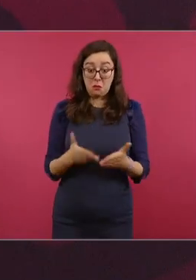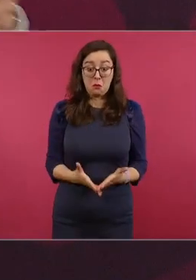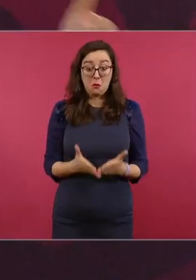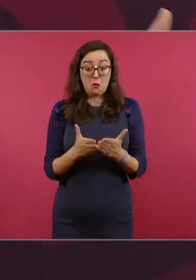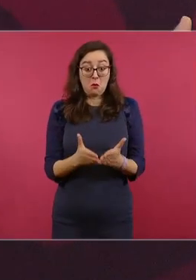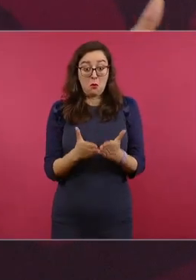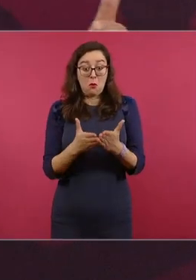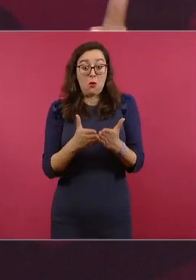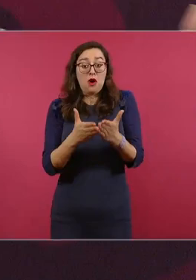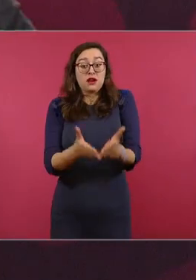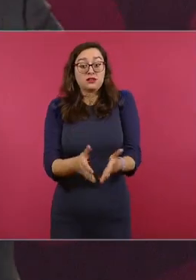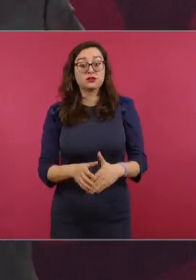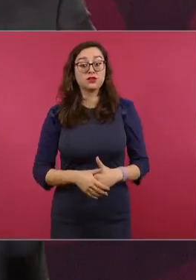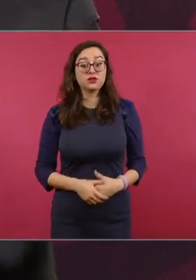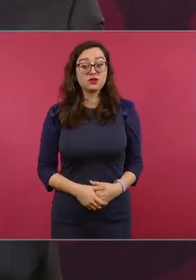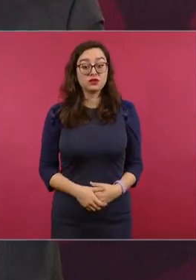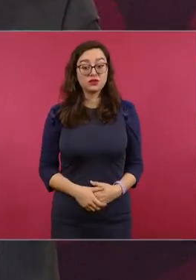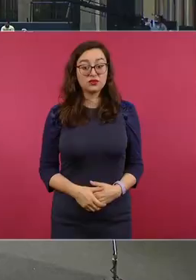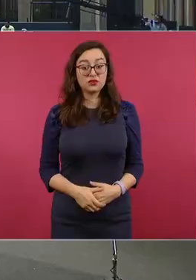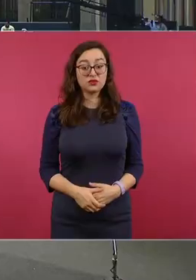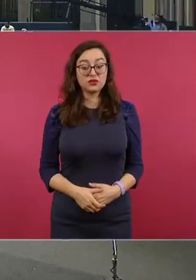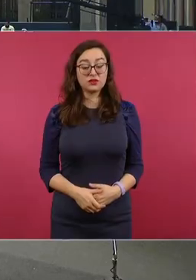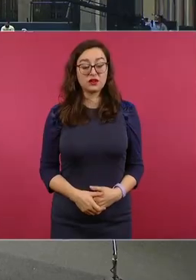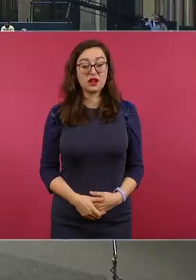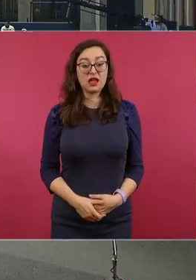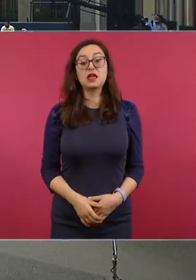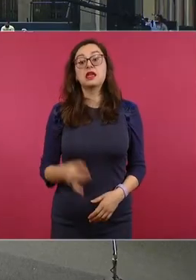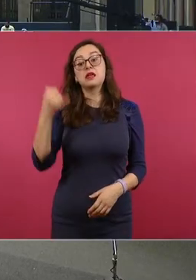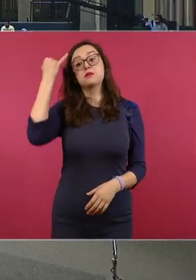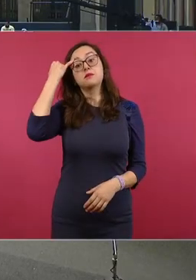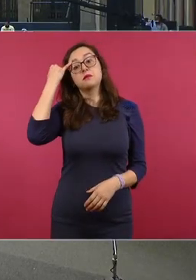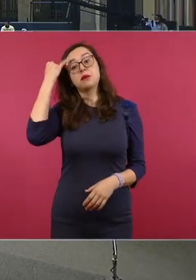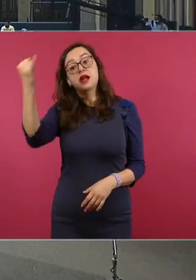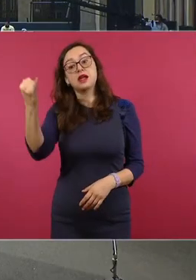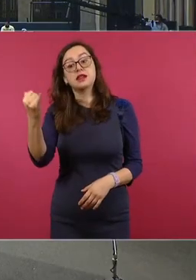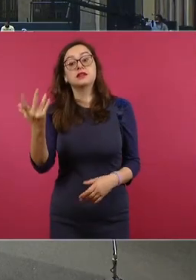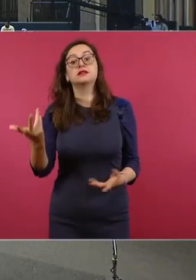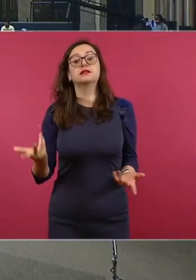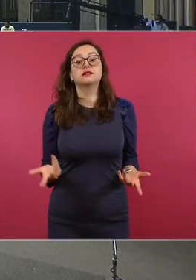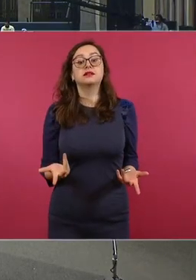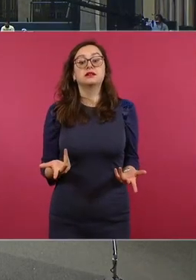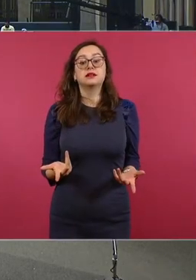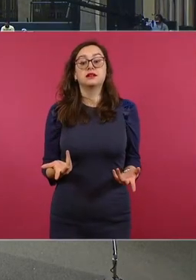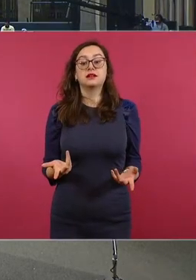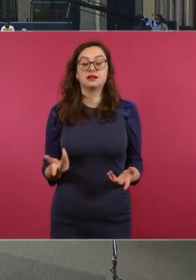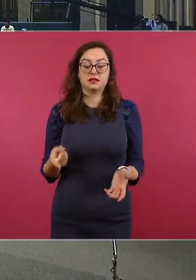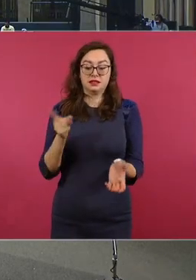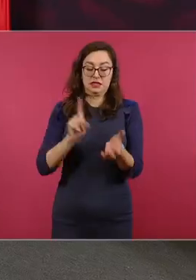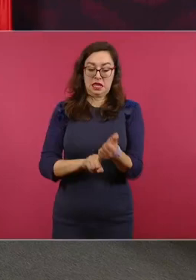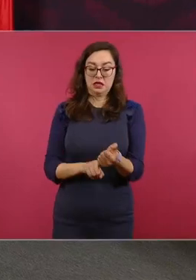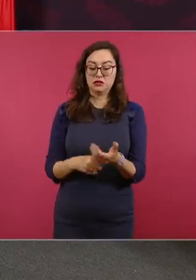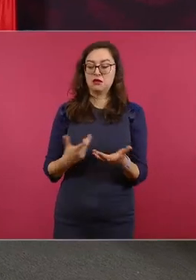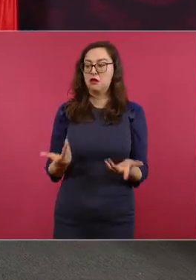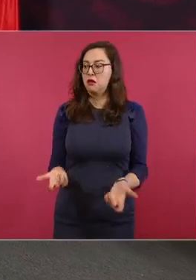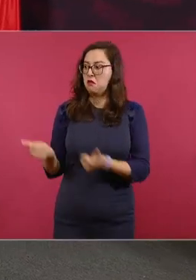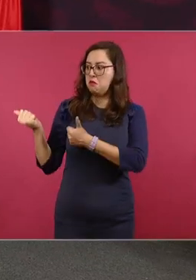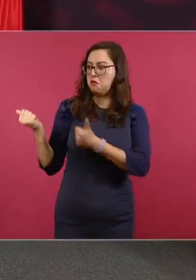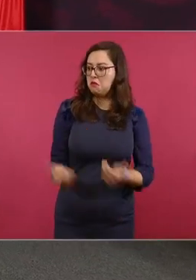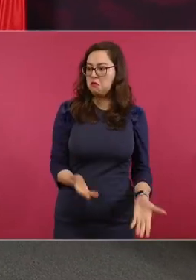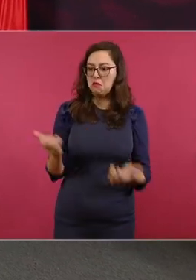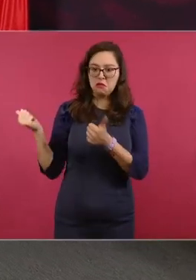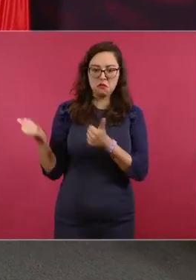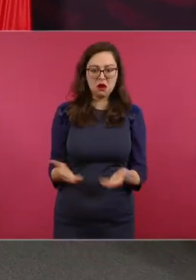Imagínense cómo controlar la entrada de mercancías ilegales, el contrabando,